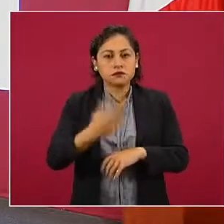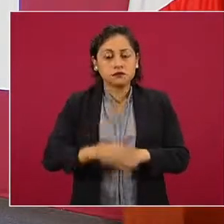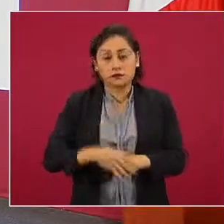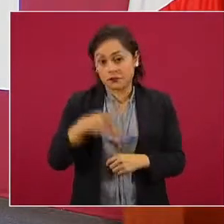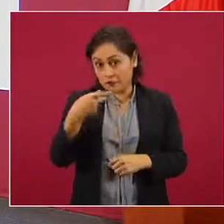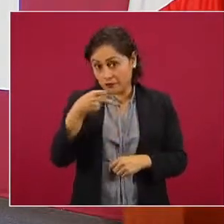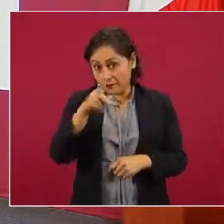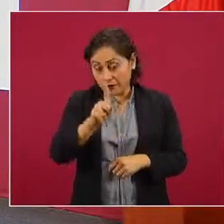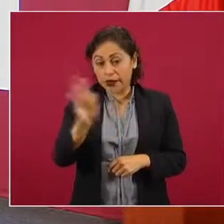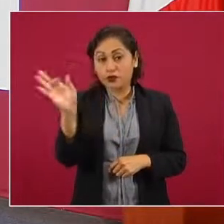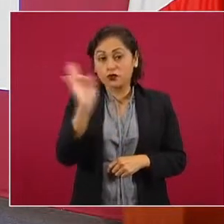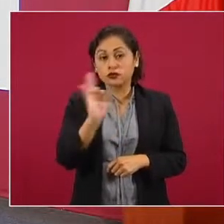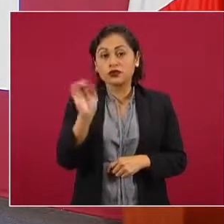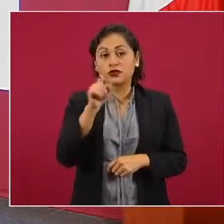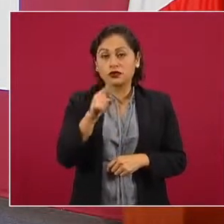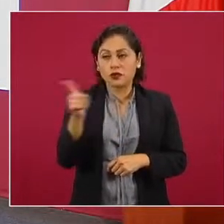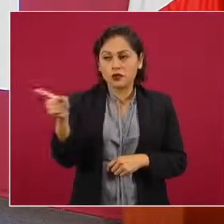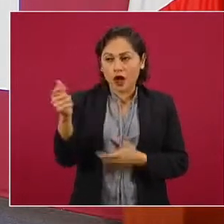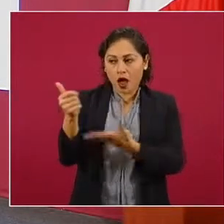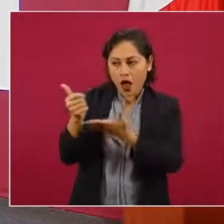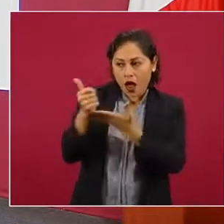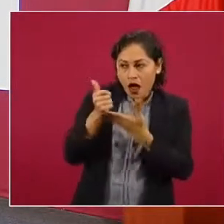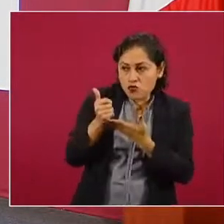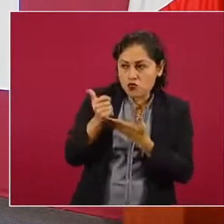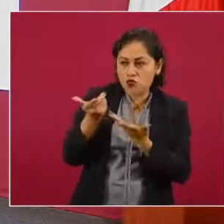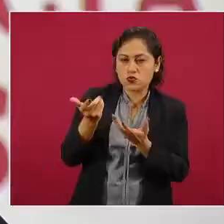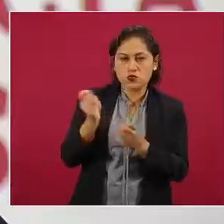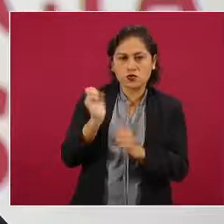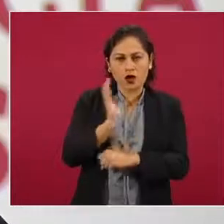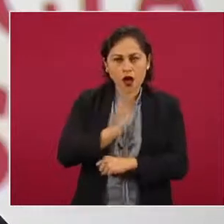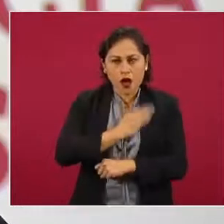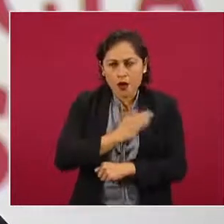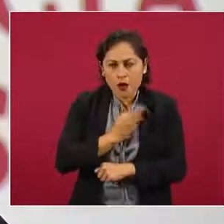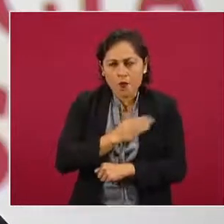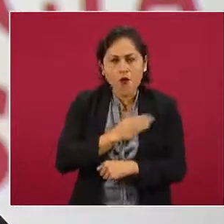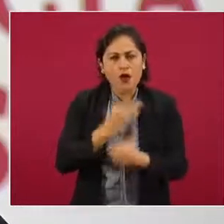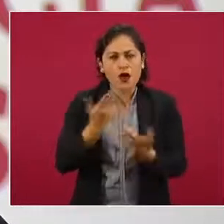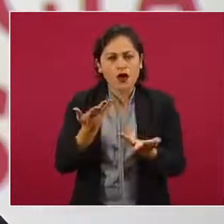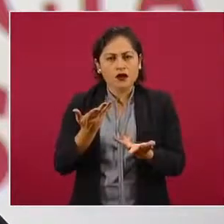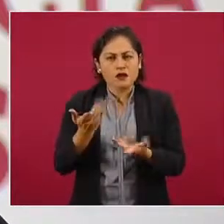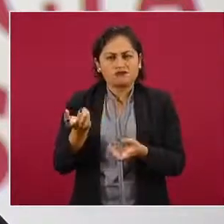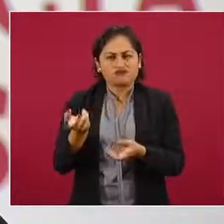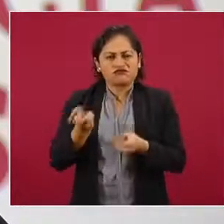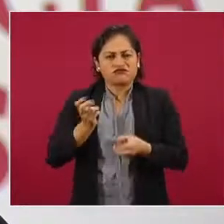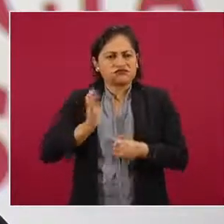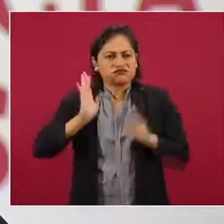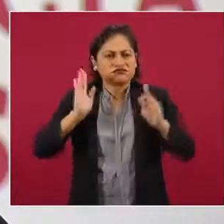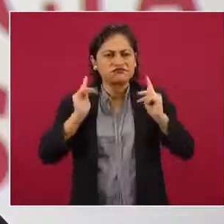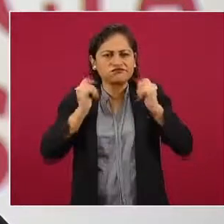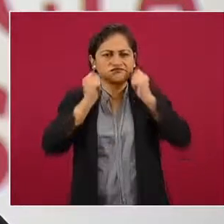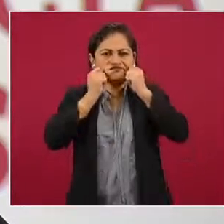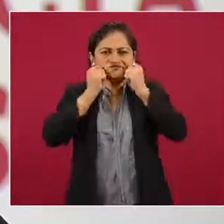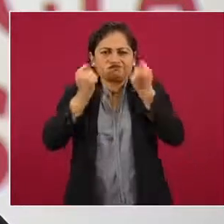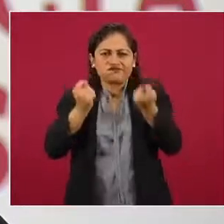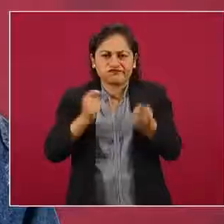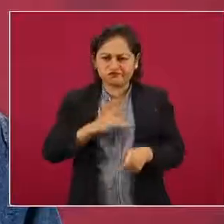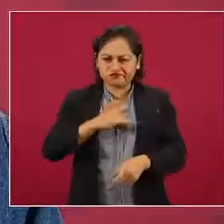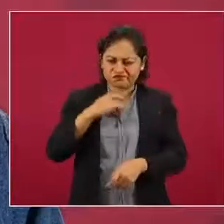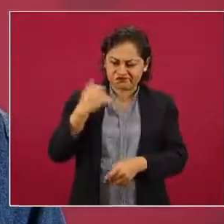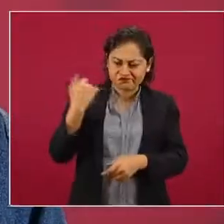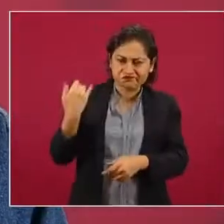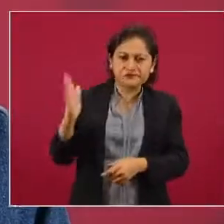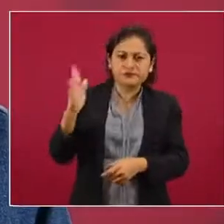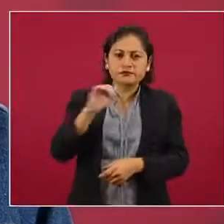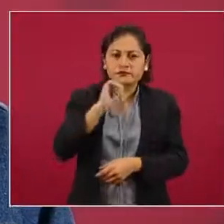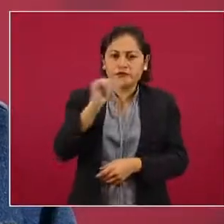ignoras a quien ha hecho algo bueno por ti, promueves el egoísmo, la rudeza y la insensibilidad